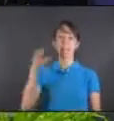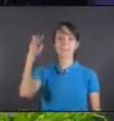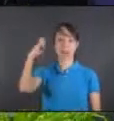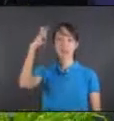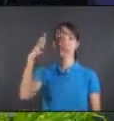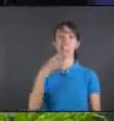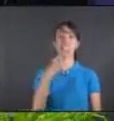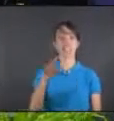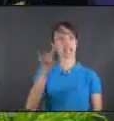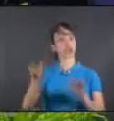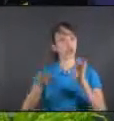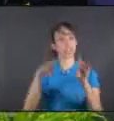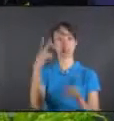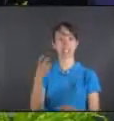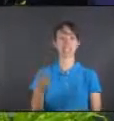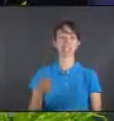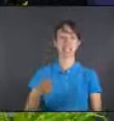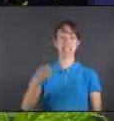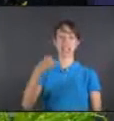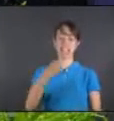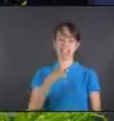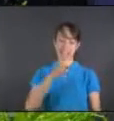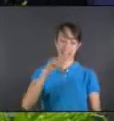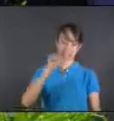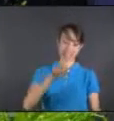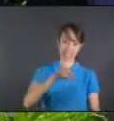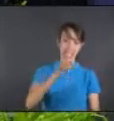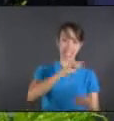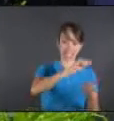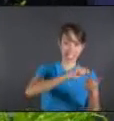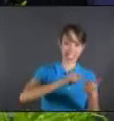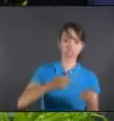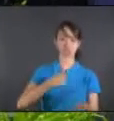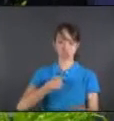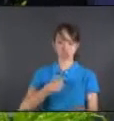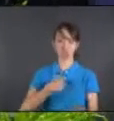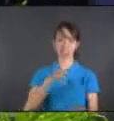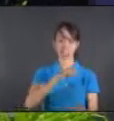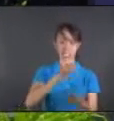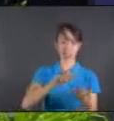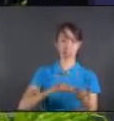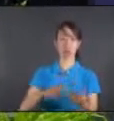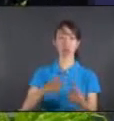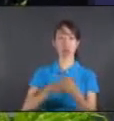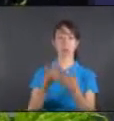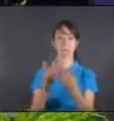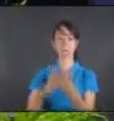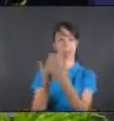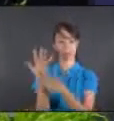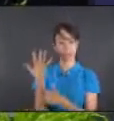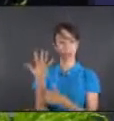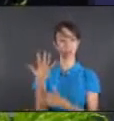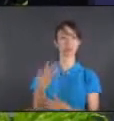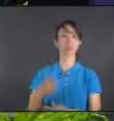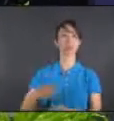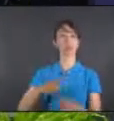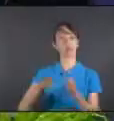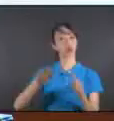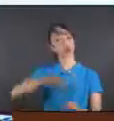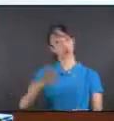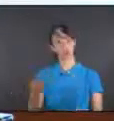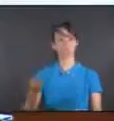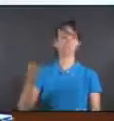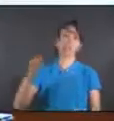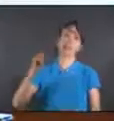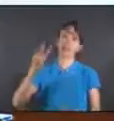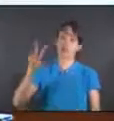teniendo participación del Espíritu Santo, pero no era Pablo el que estaba escribiendo, porque él hacía